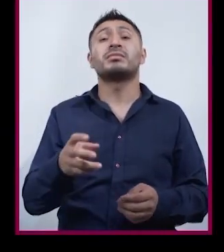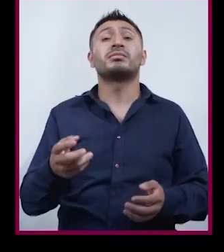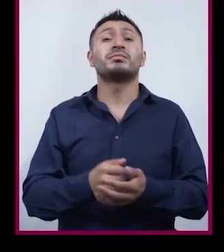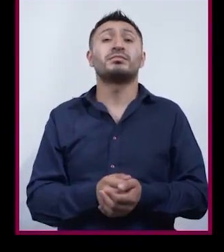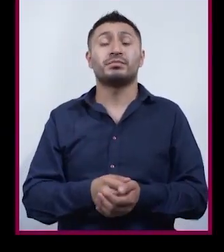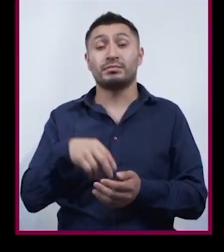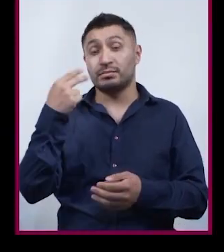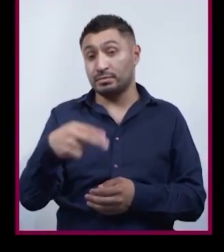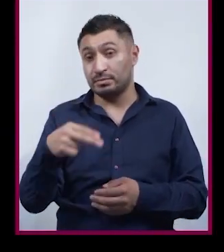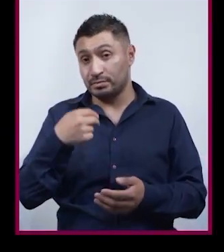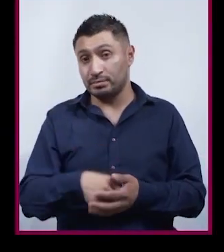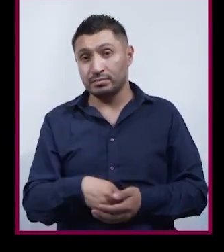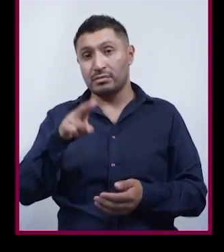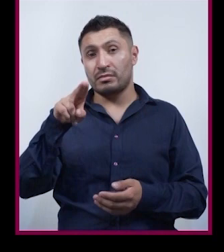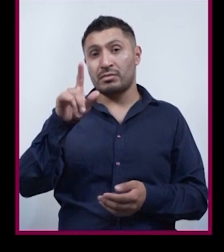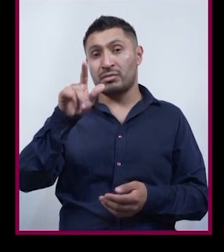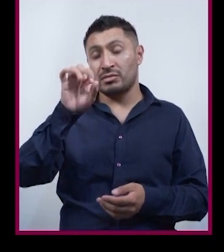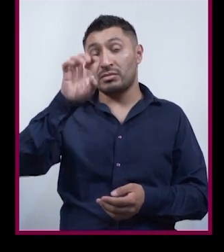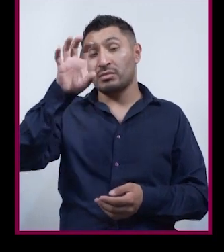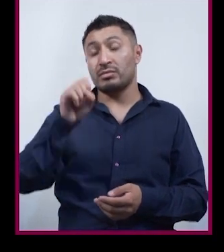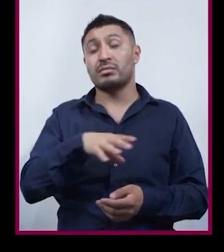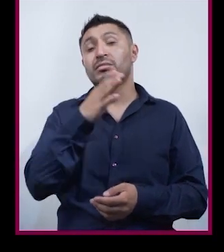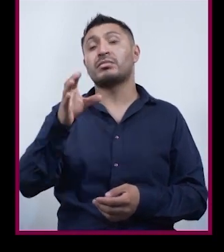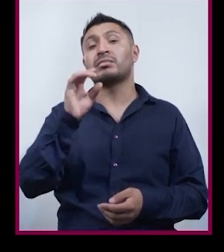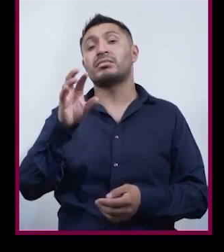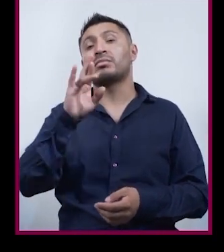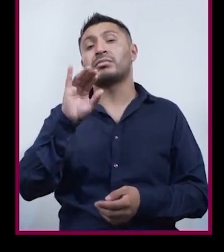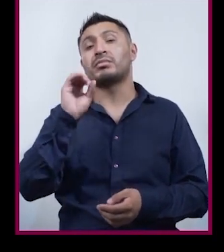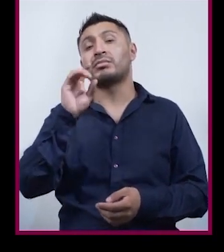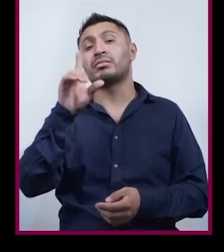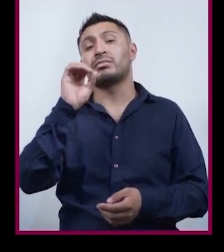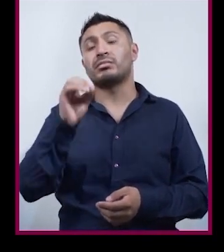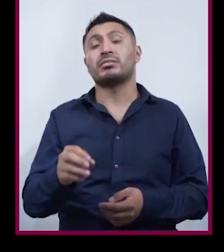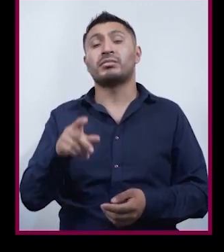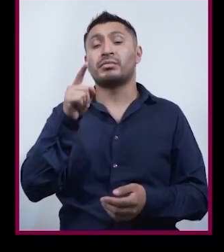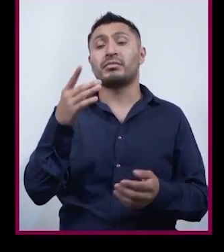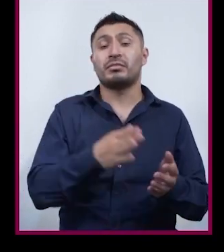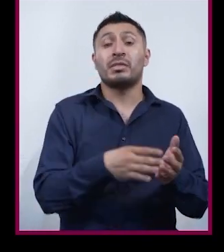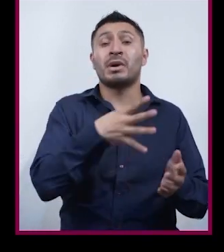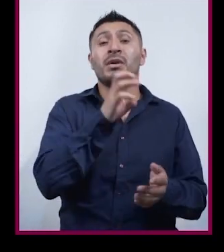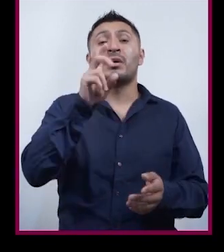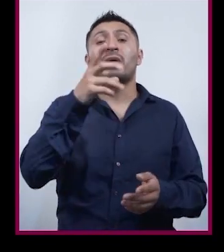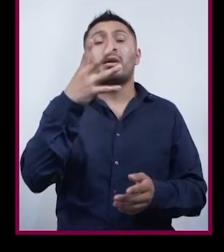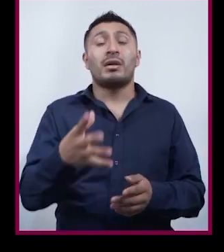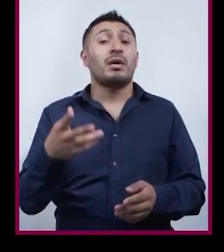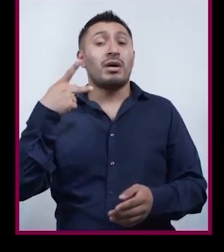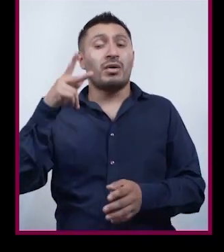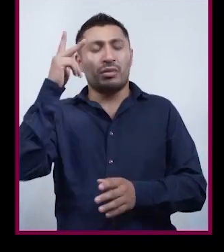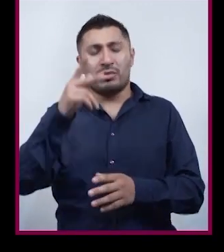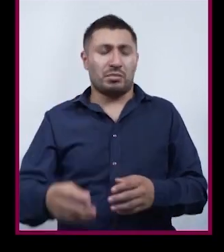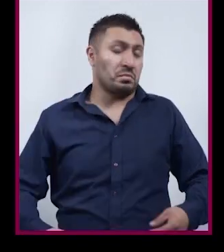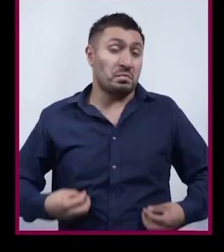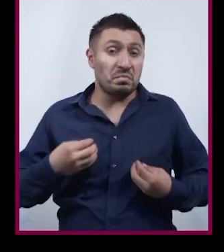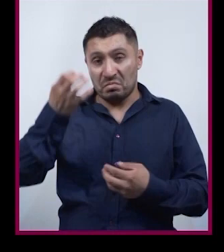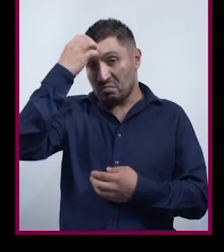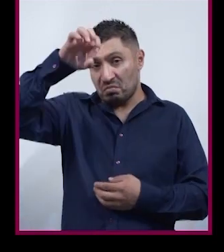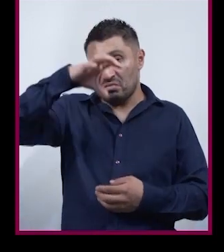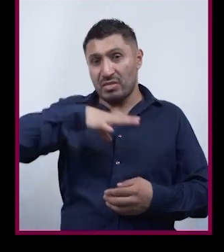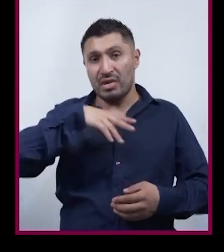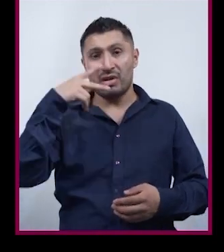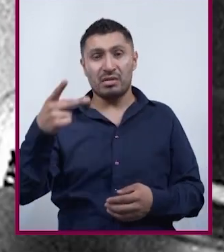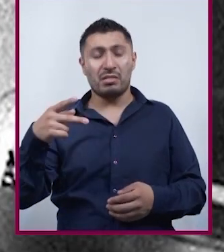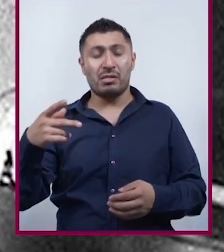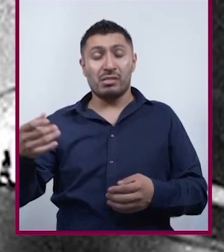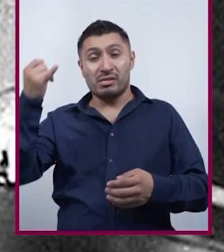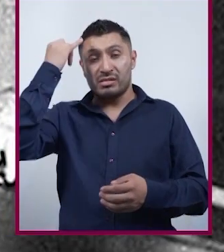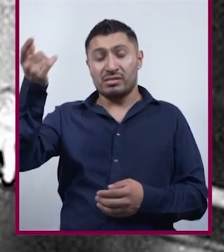y autobiográfico titulado Ulises Criollo, de 1935, en el que a través de sus vivencias